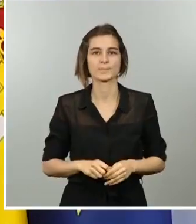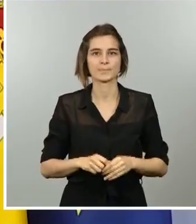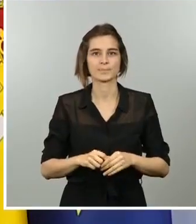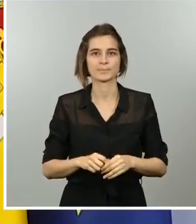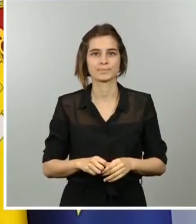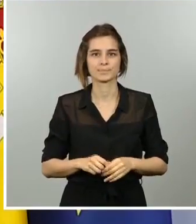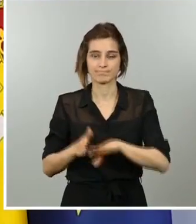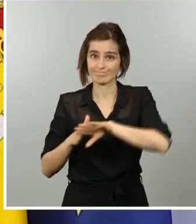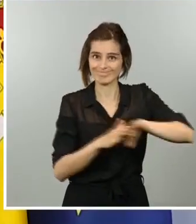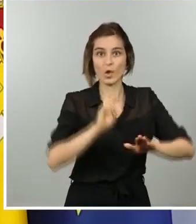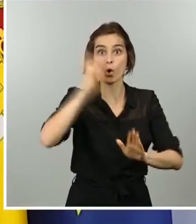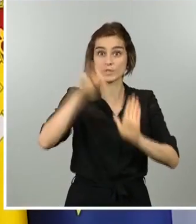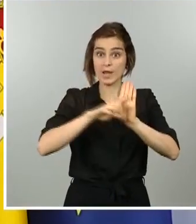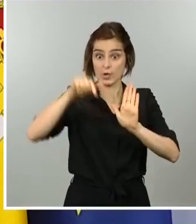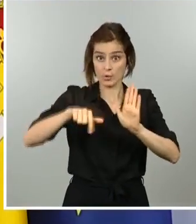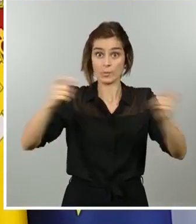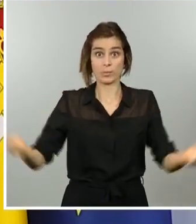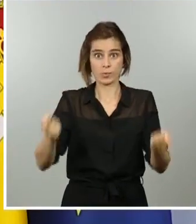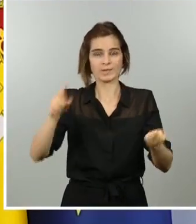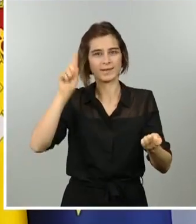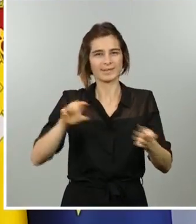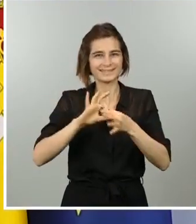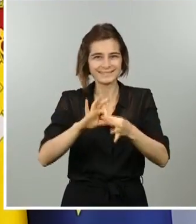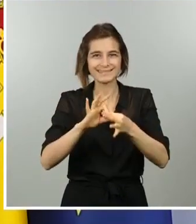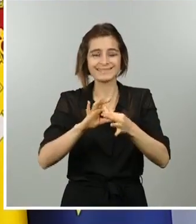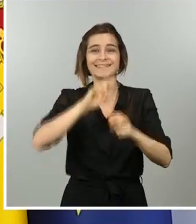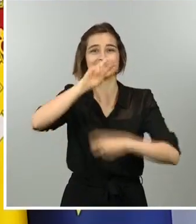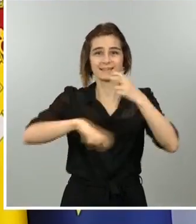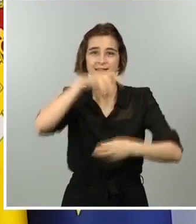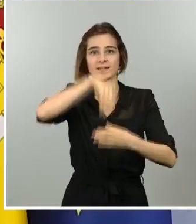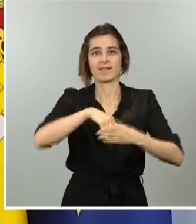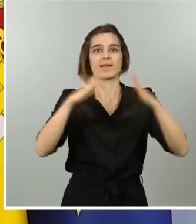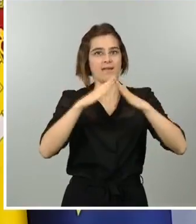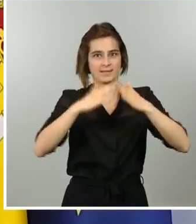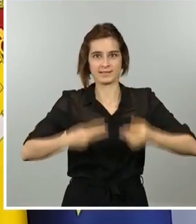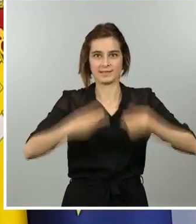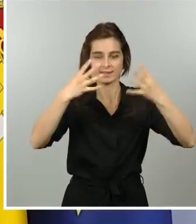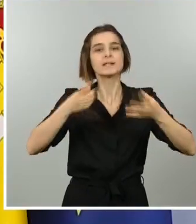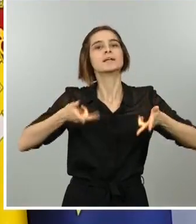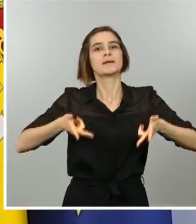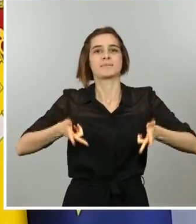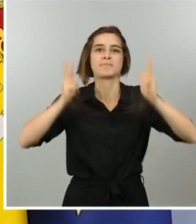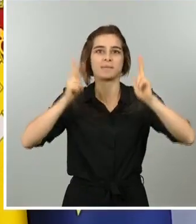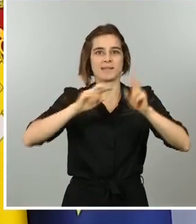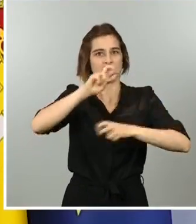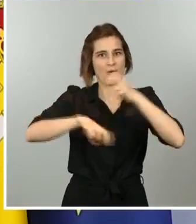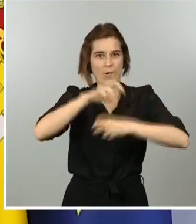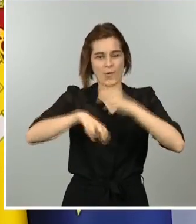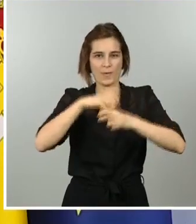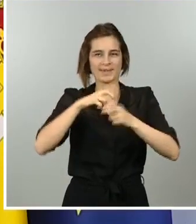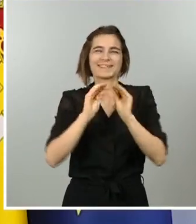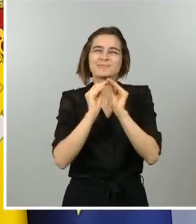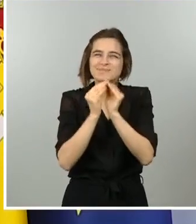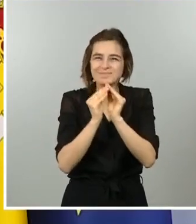toda la actividad referente a las reparaciones y obras menores en edificios. Se permite básicamente las obras menores siempre que